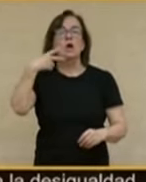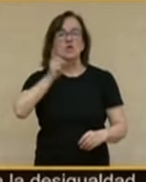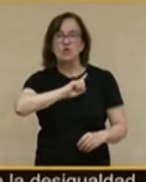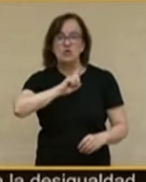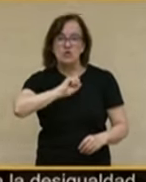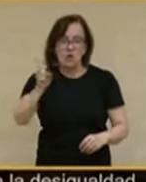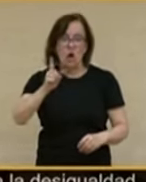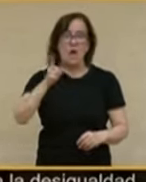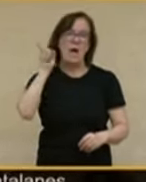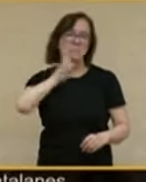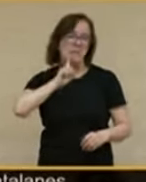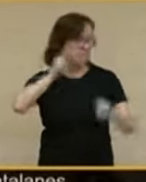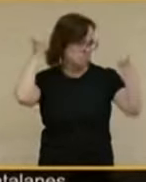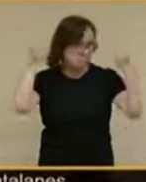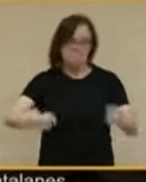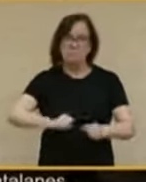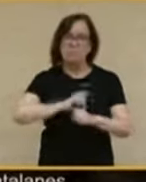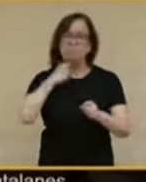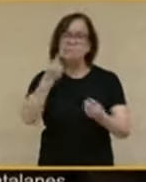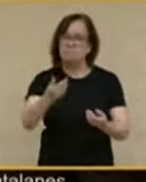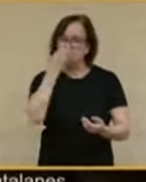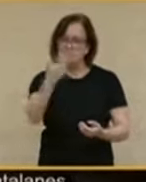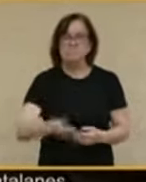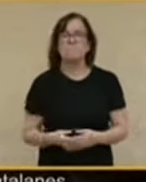mentira, rotundamente no.